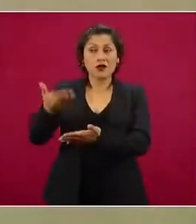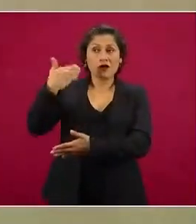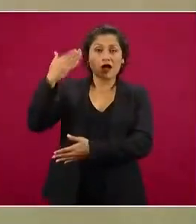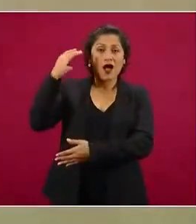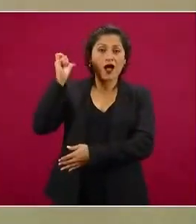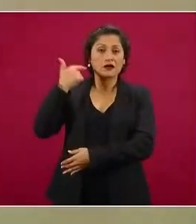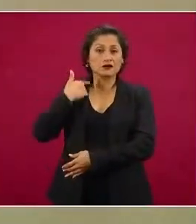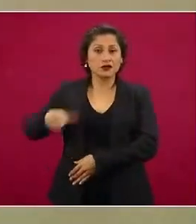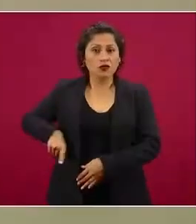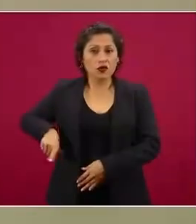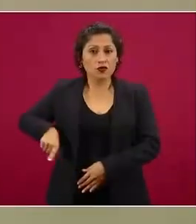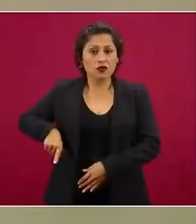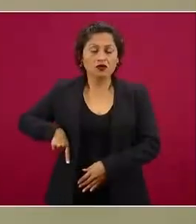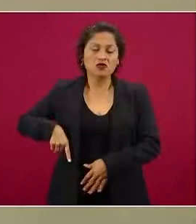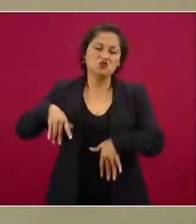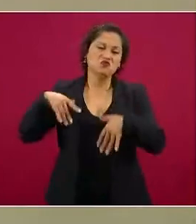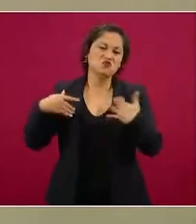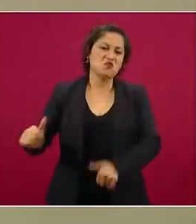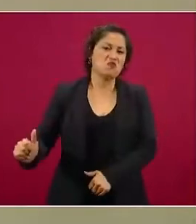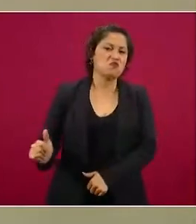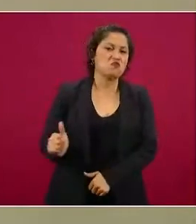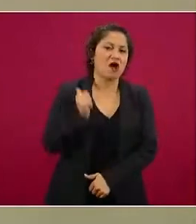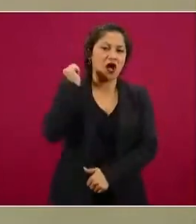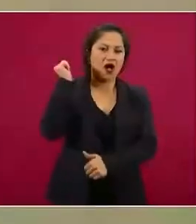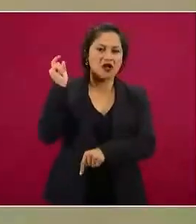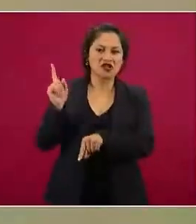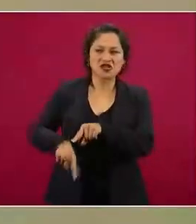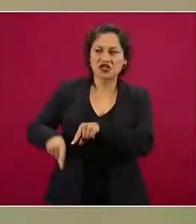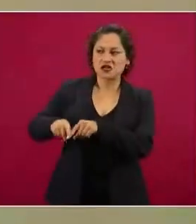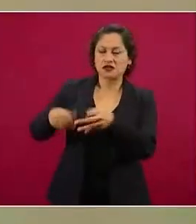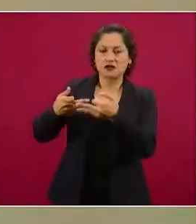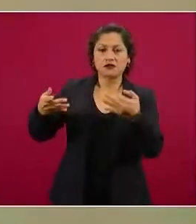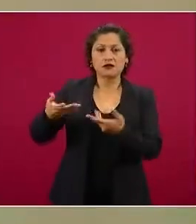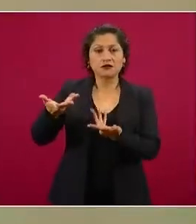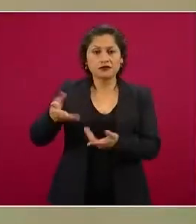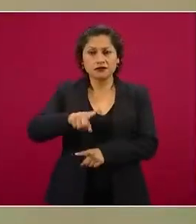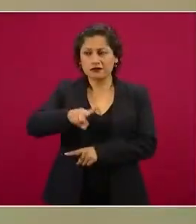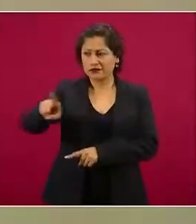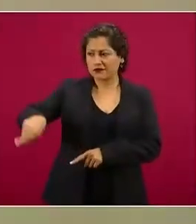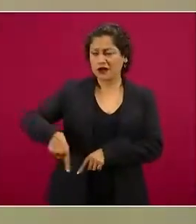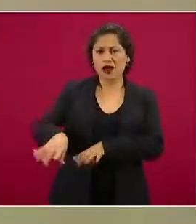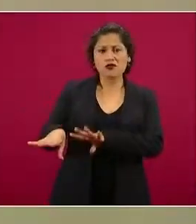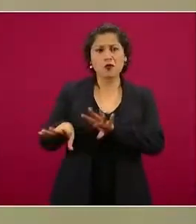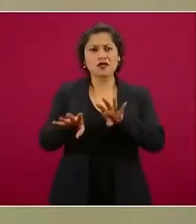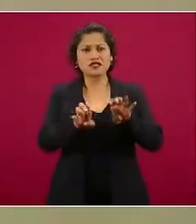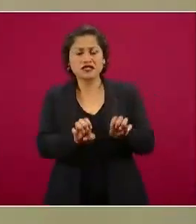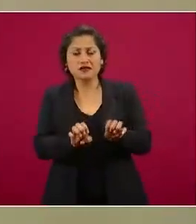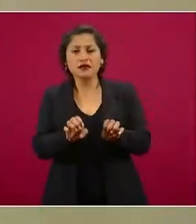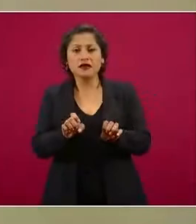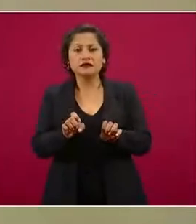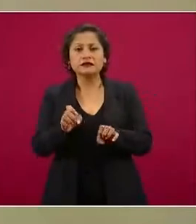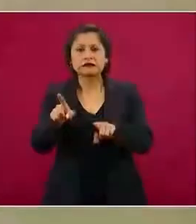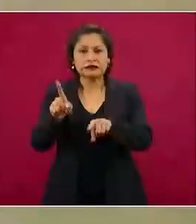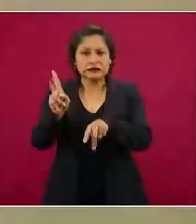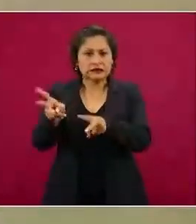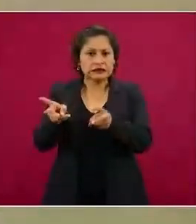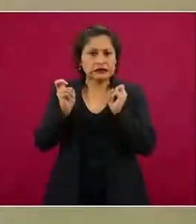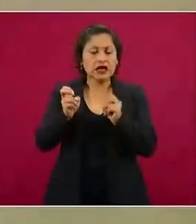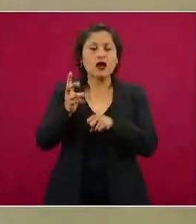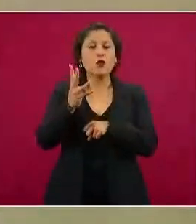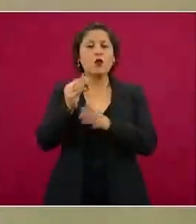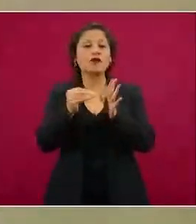bastante de ellos, les quitaron las tierras, quedan 900 hectáreas de 4.500 hectáreas. La gente